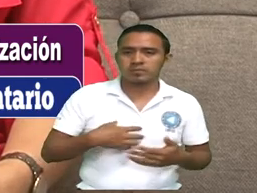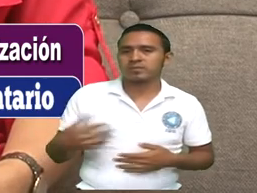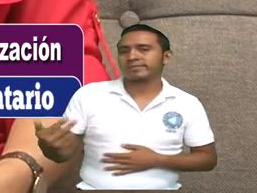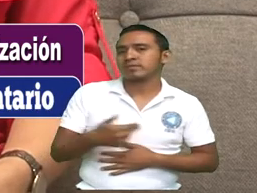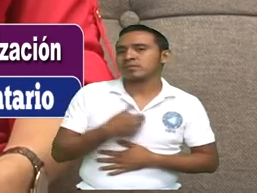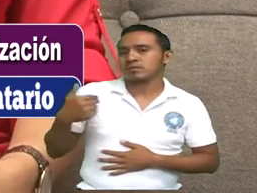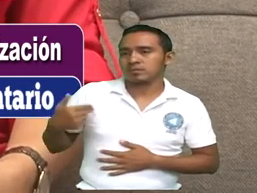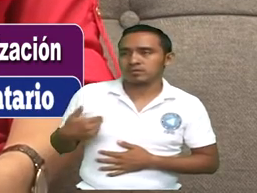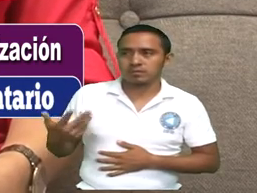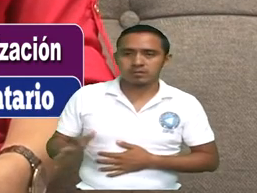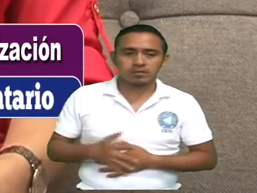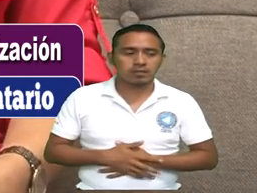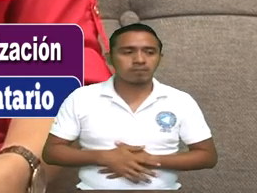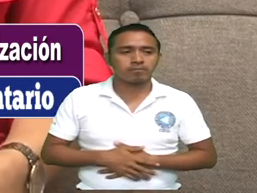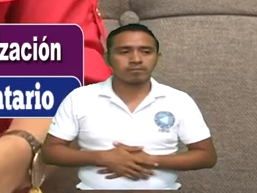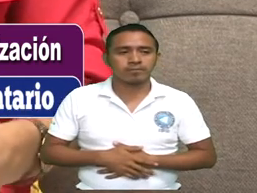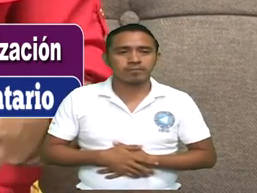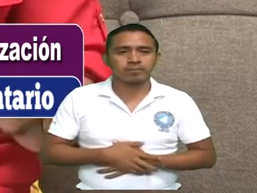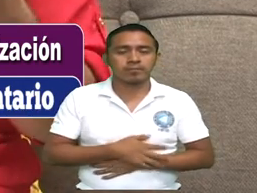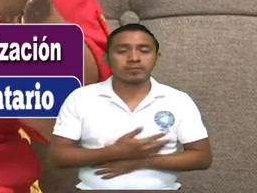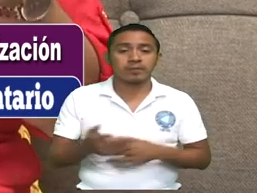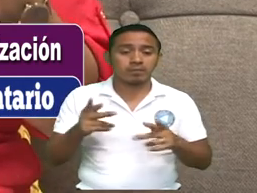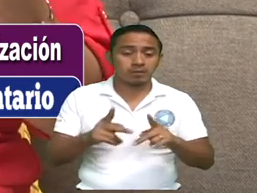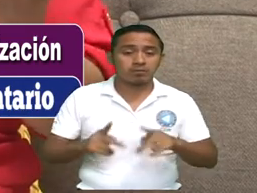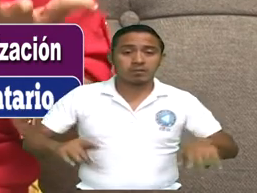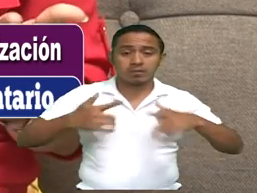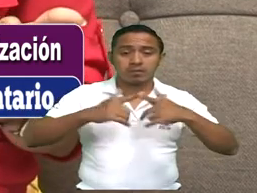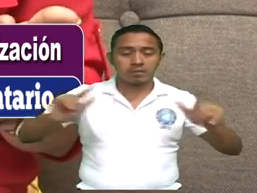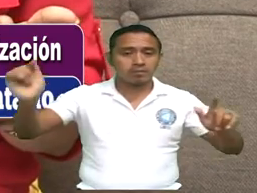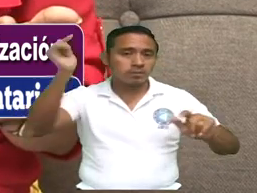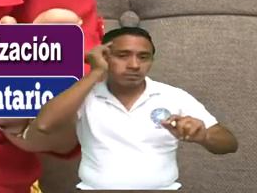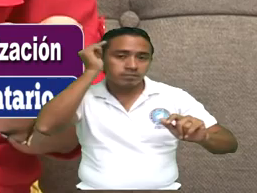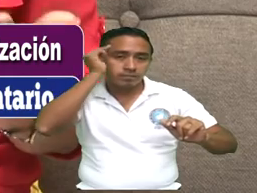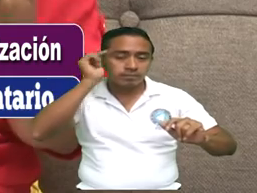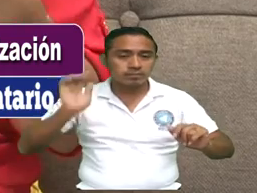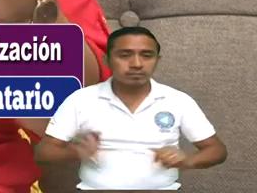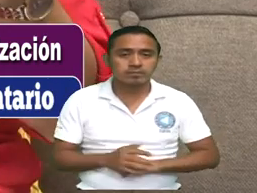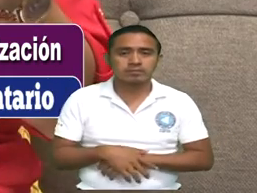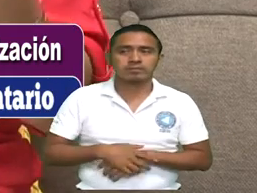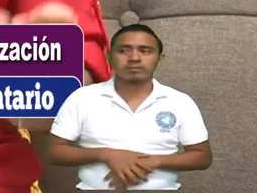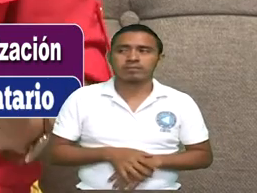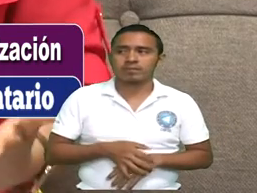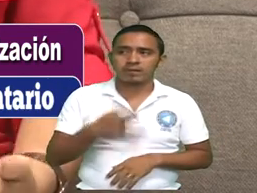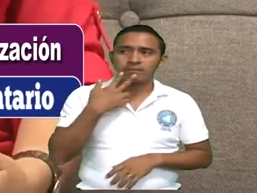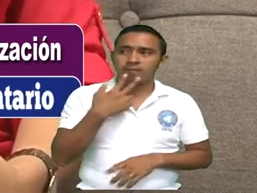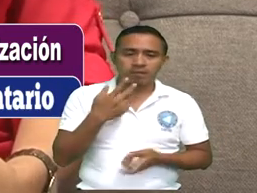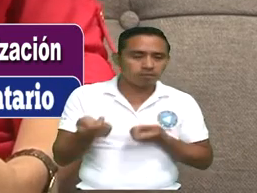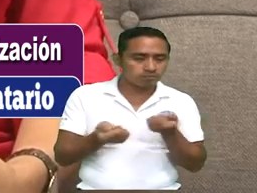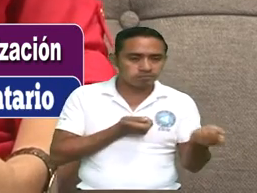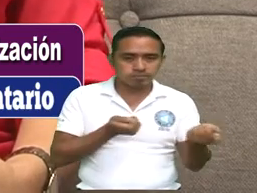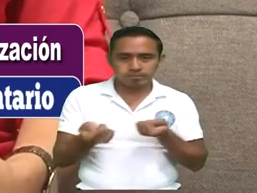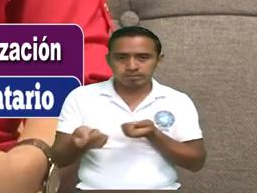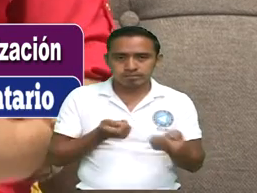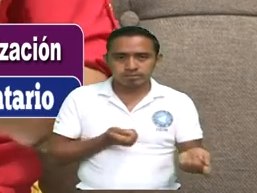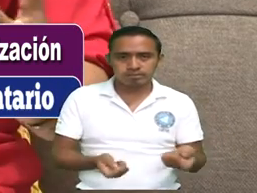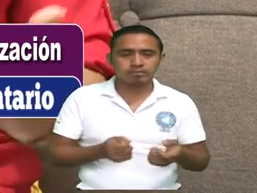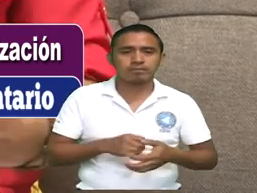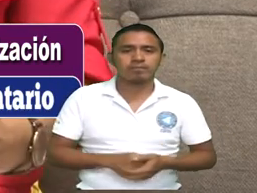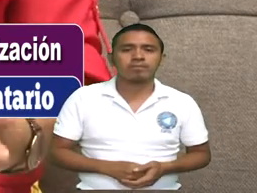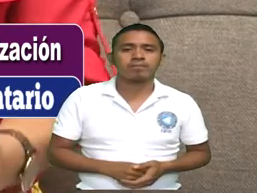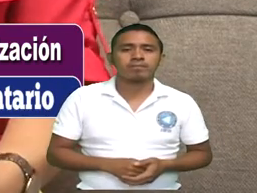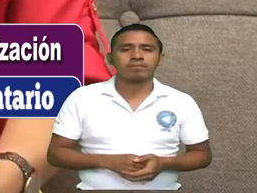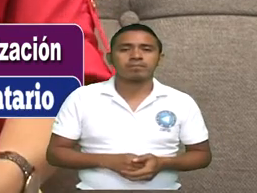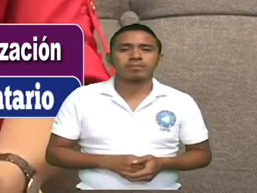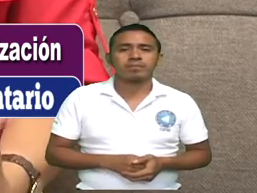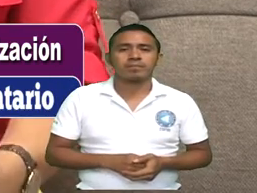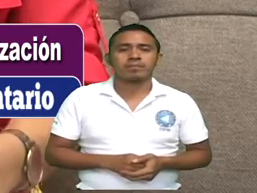hacen, formar ciudadanos libres pensadores, que no sean manipulables y